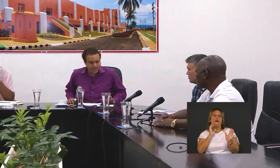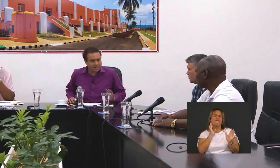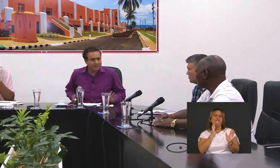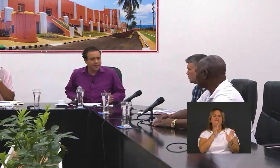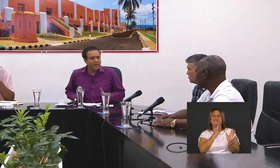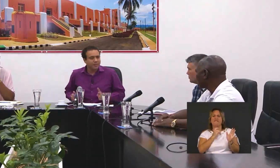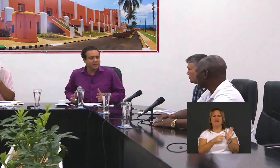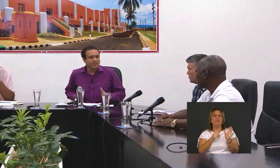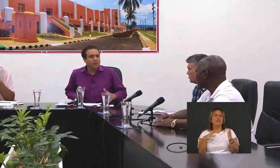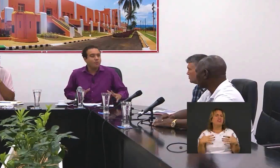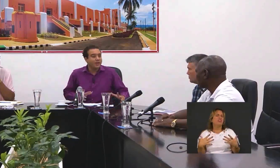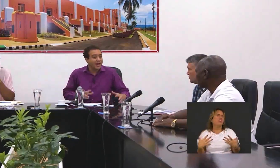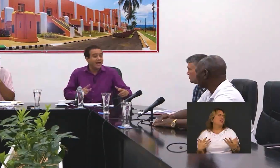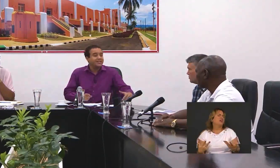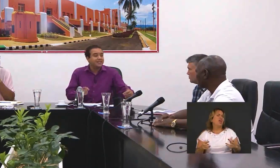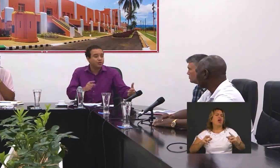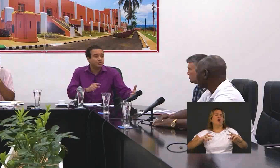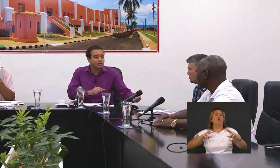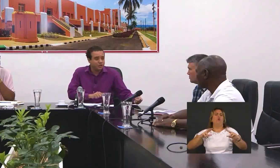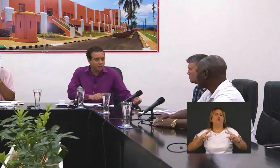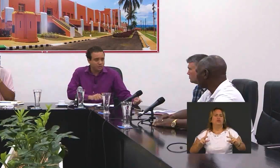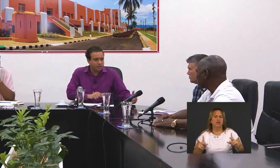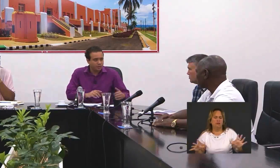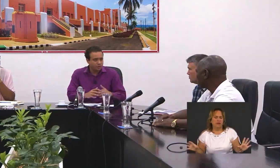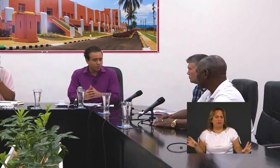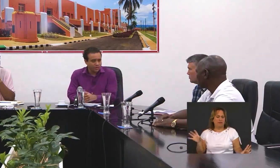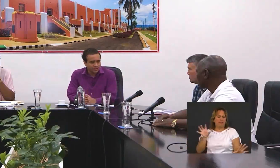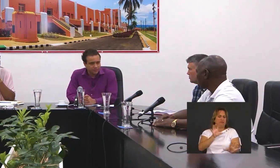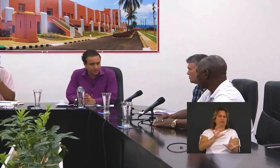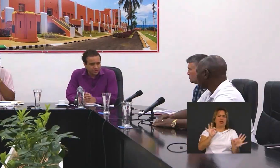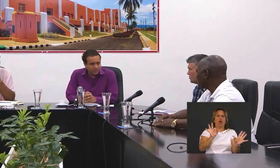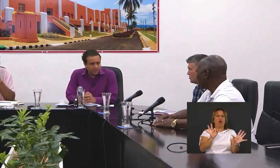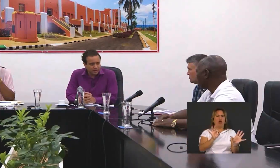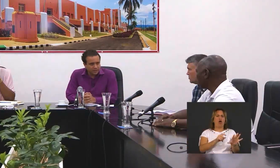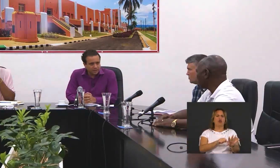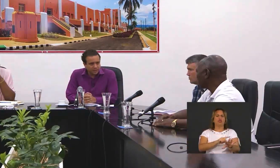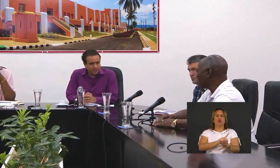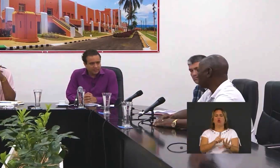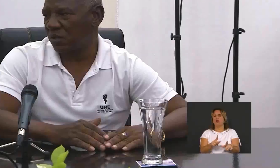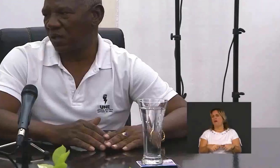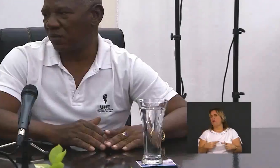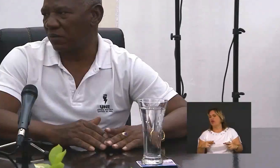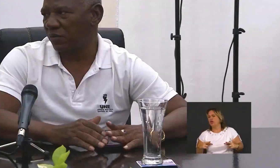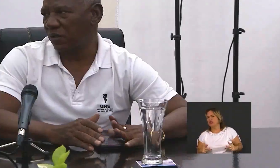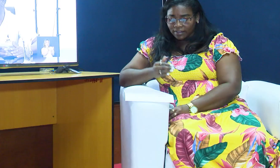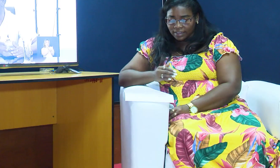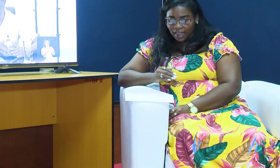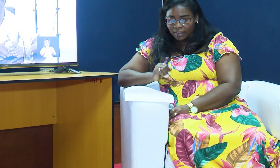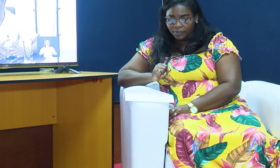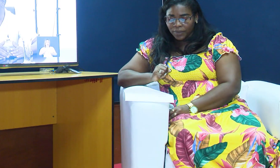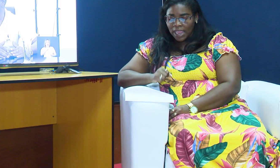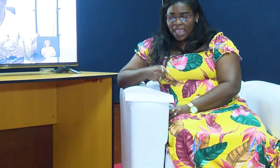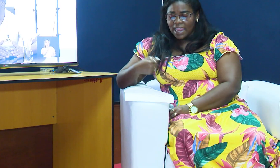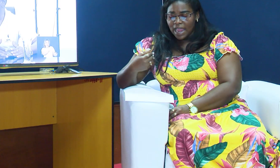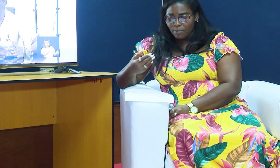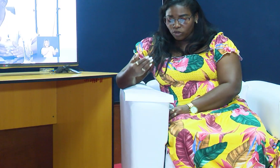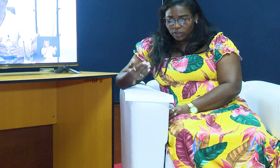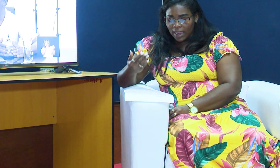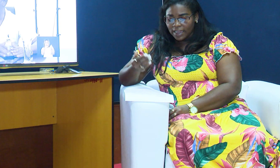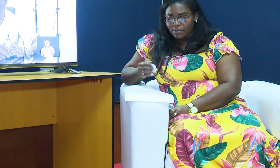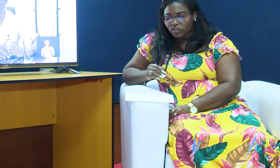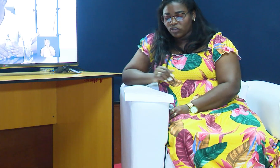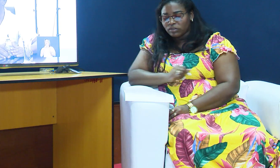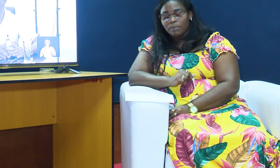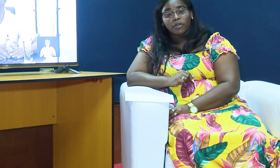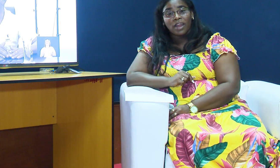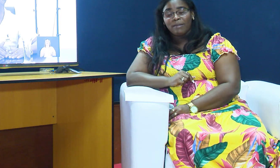disyuntivas. También está las respuestas y soluciones, como bien decía, a la agenda pública en los temas que se tratan, en el